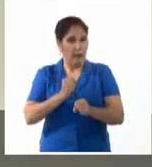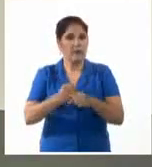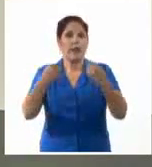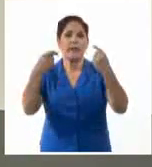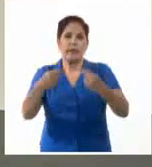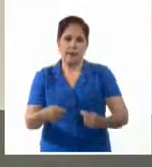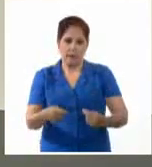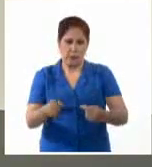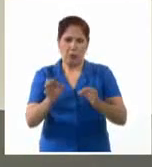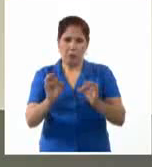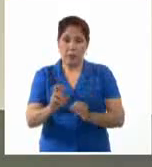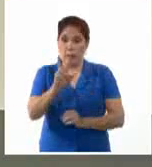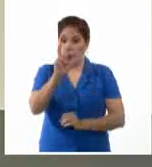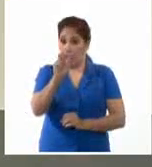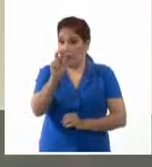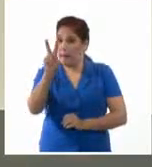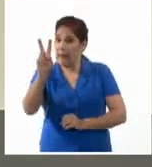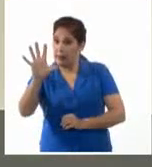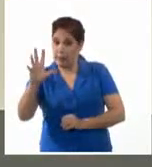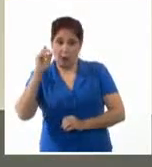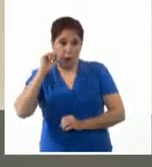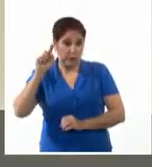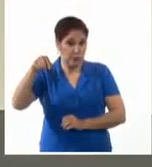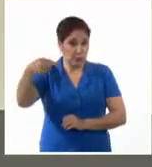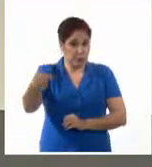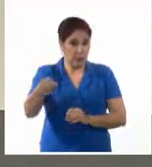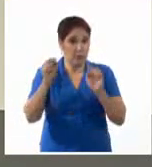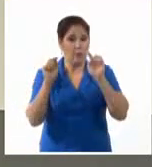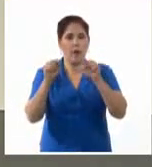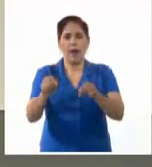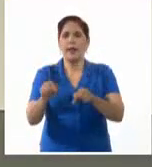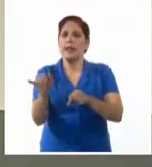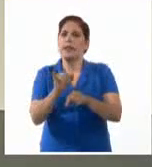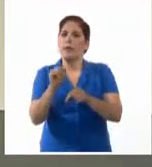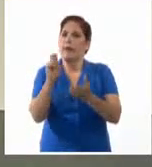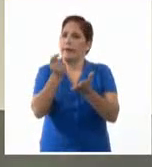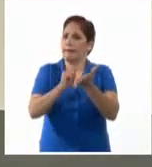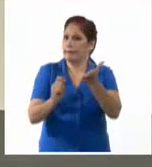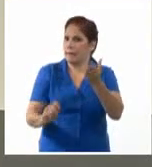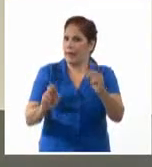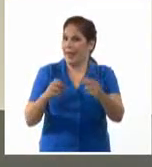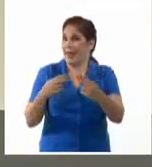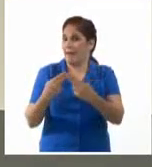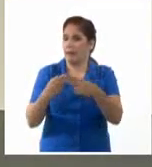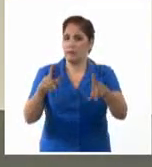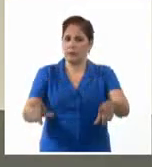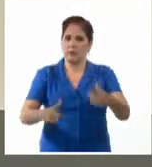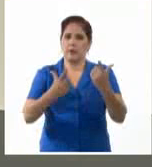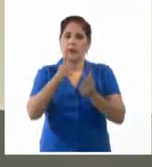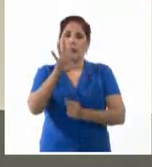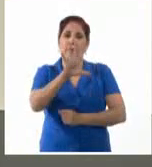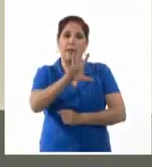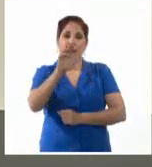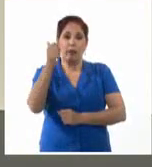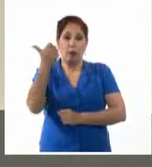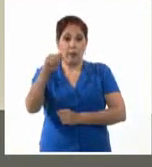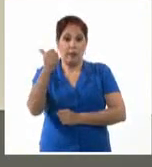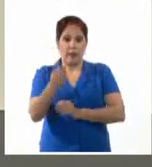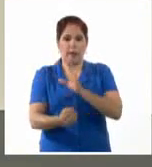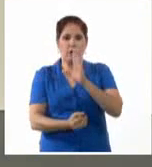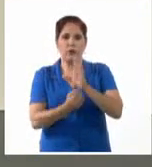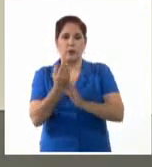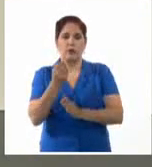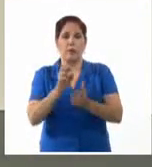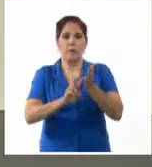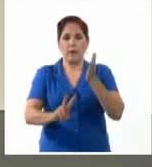para el 2025 figure entre las dedicatorias del evento el aniversario 510 de la fundación